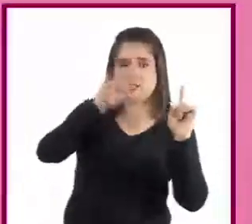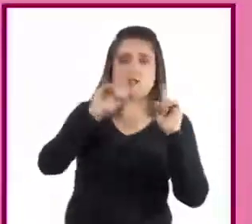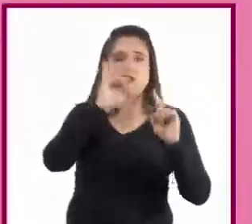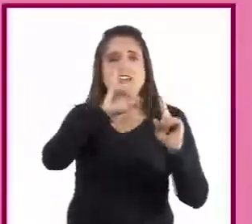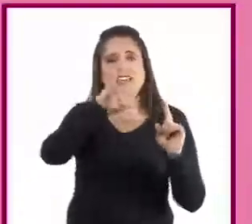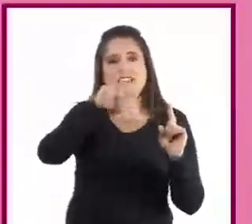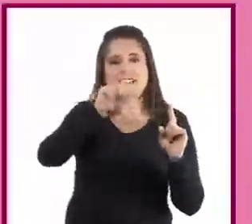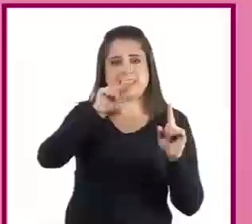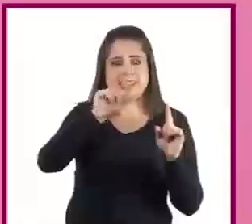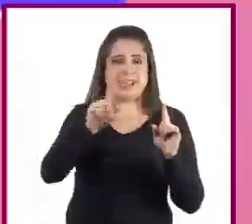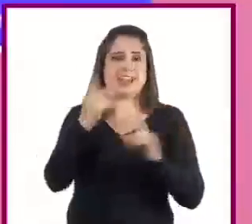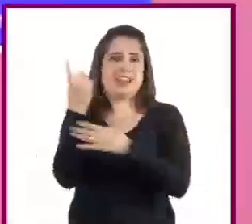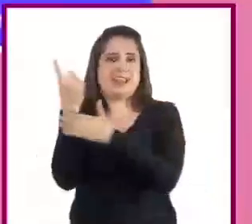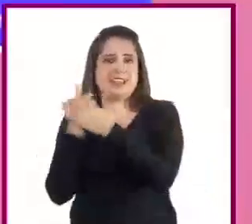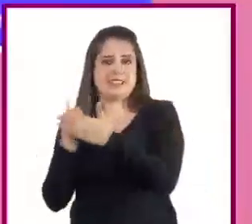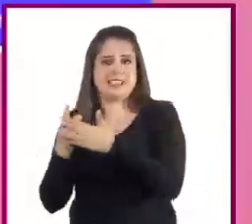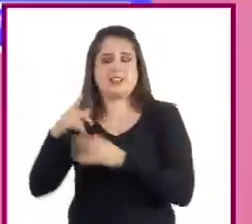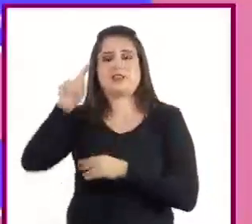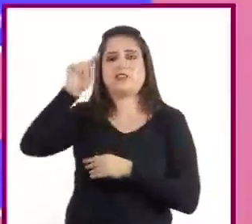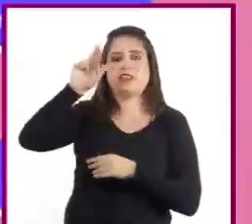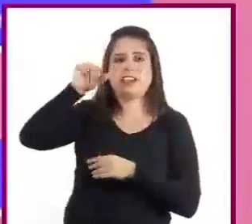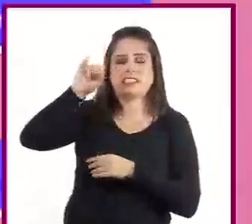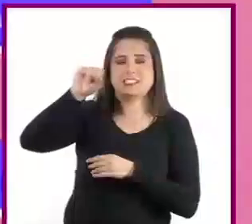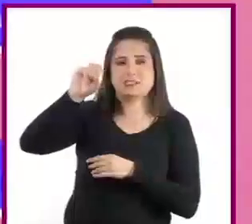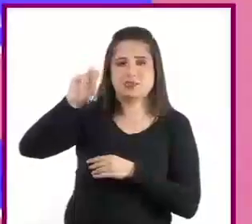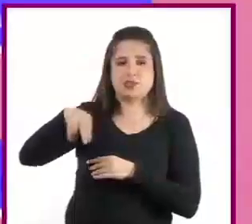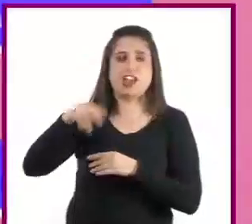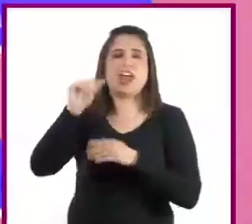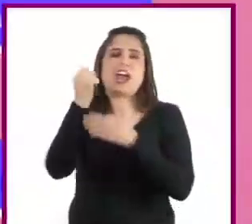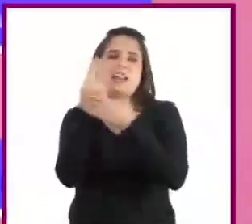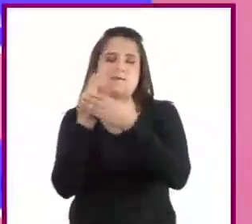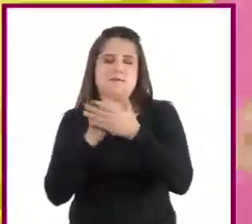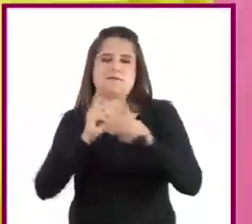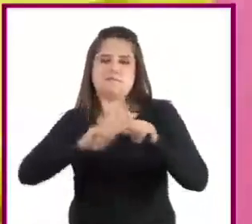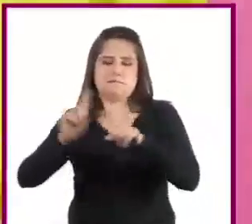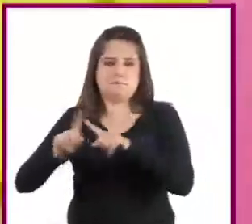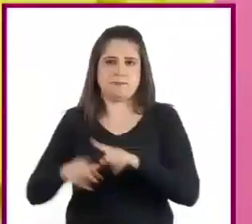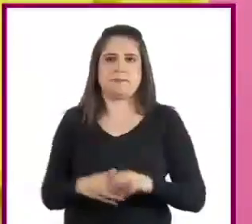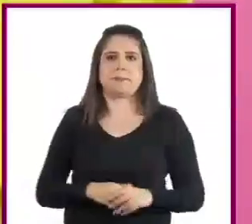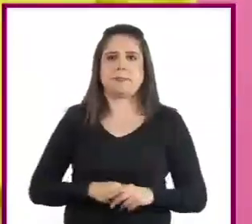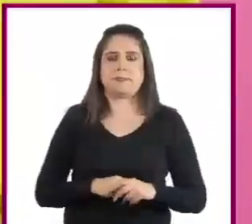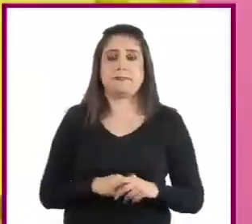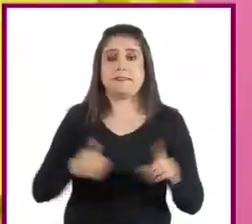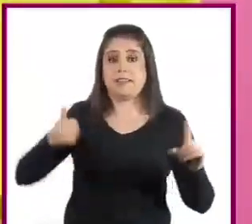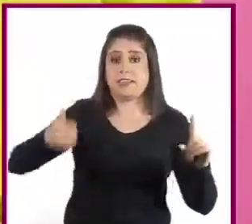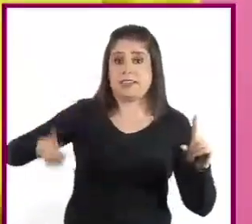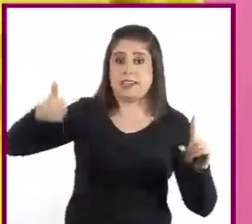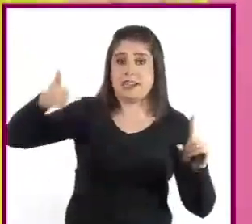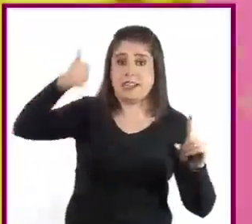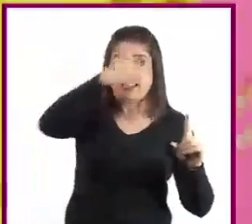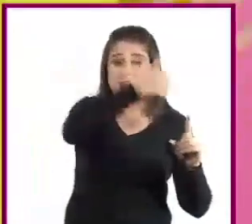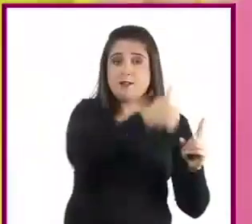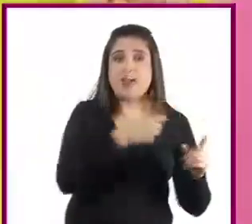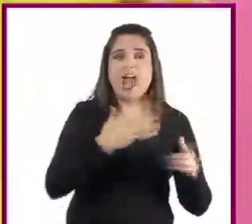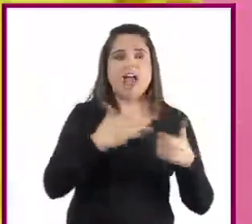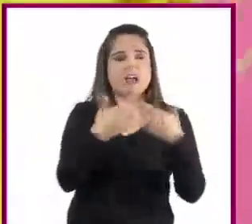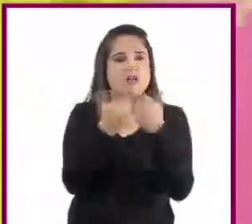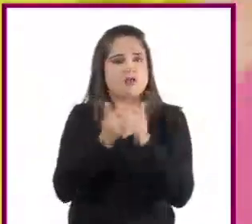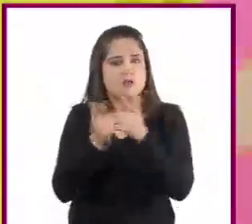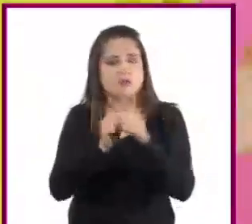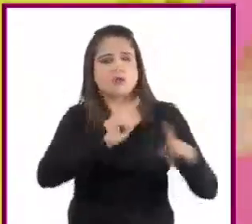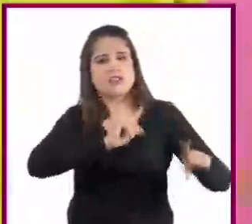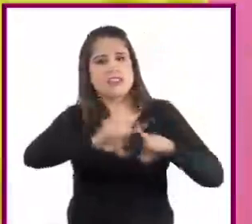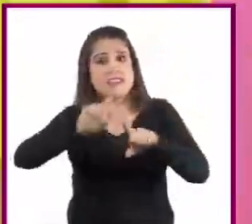Insertar, Diseño, Transiciones, Animaciones, entre otras. Y cada una tiene a su vez grupos con